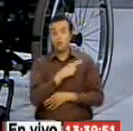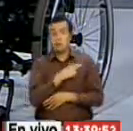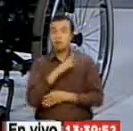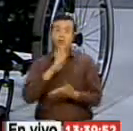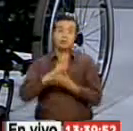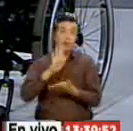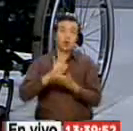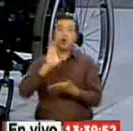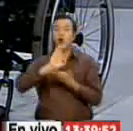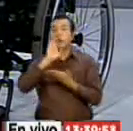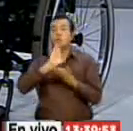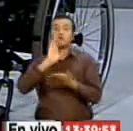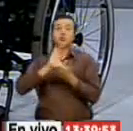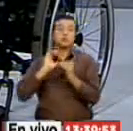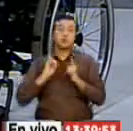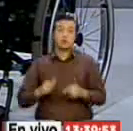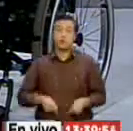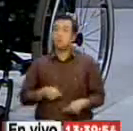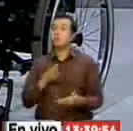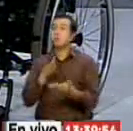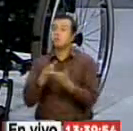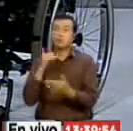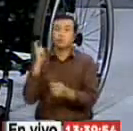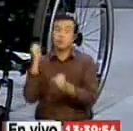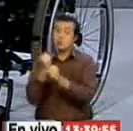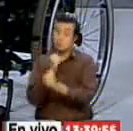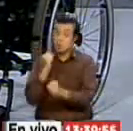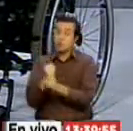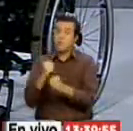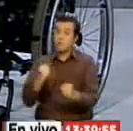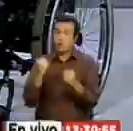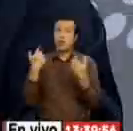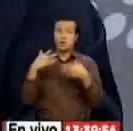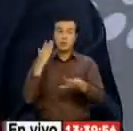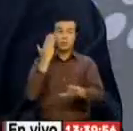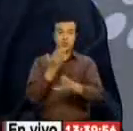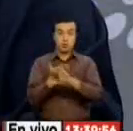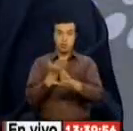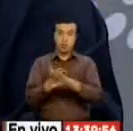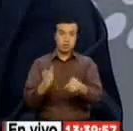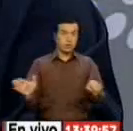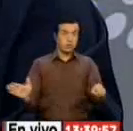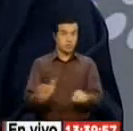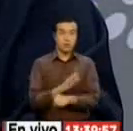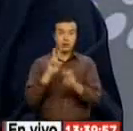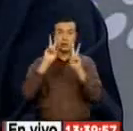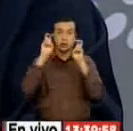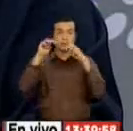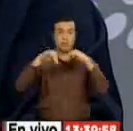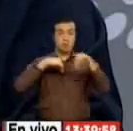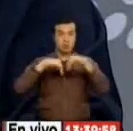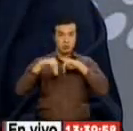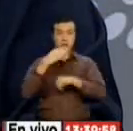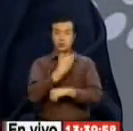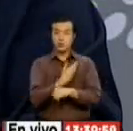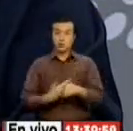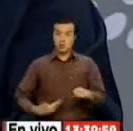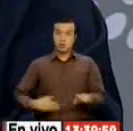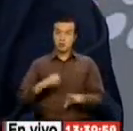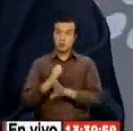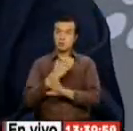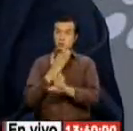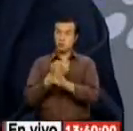al colegio, al centro de salud, hay que trabajar duro, y estamos haciendo una propuesta macro para el tema de movilidad para la presidencia de la